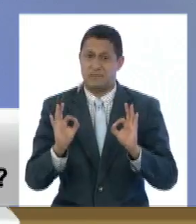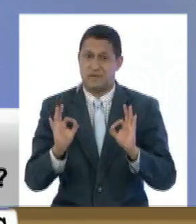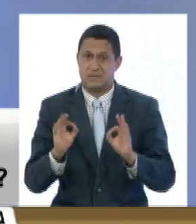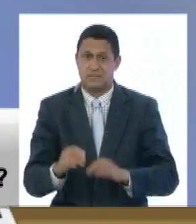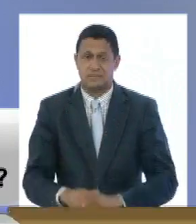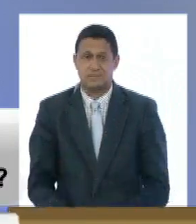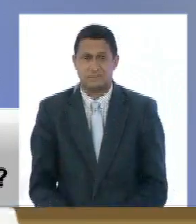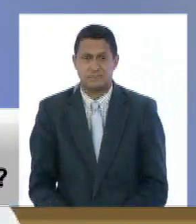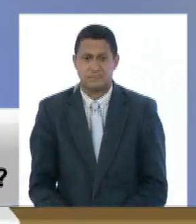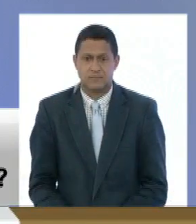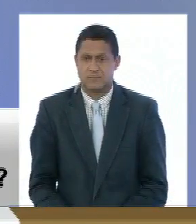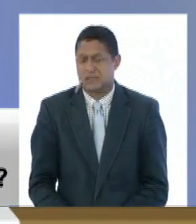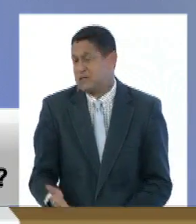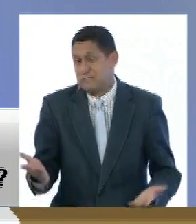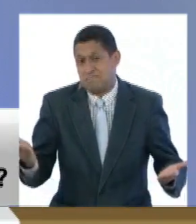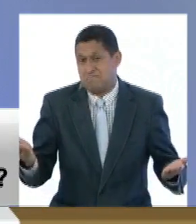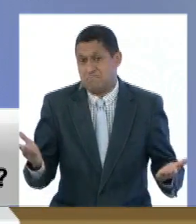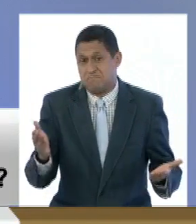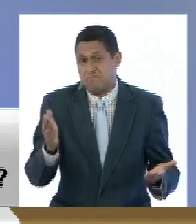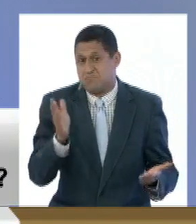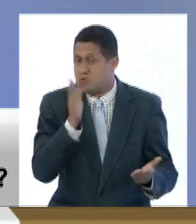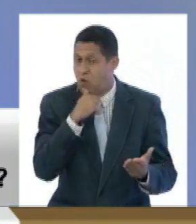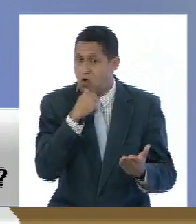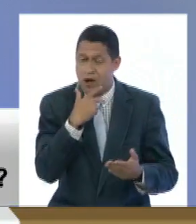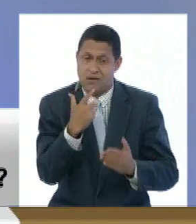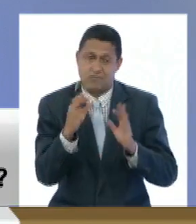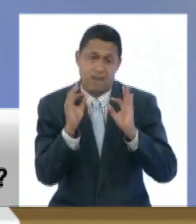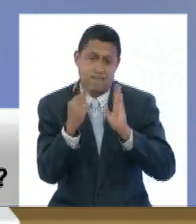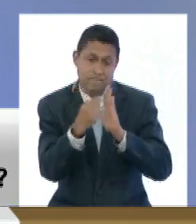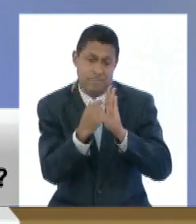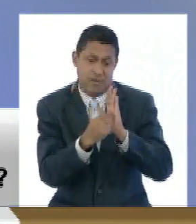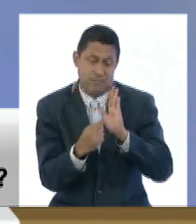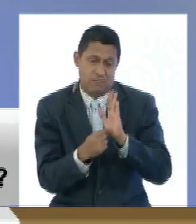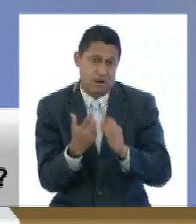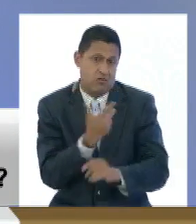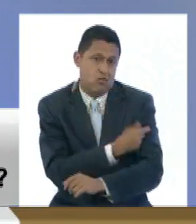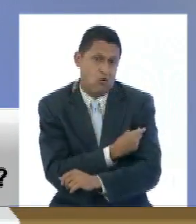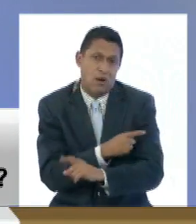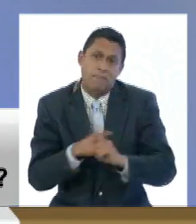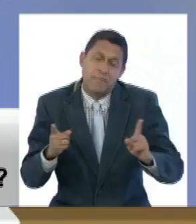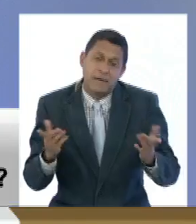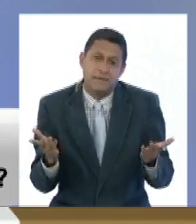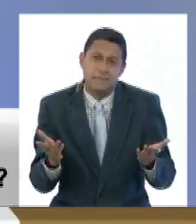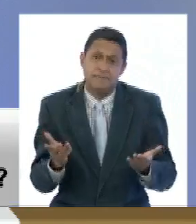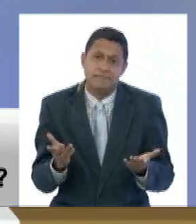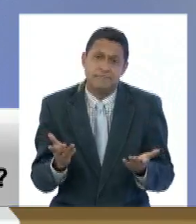de él y no tiene los esquemas específicos de vacunación, pero bueno,